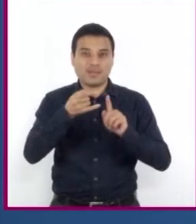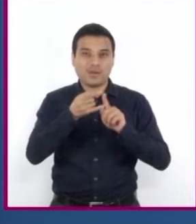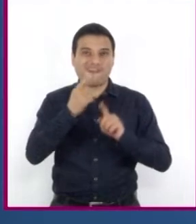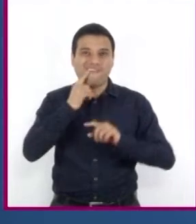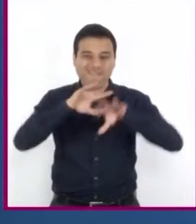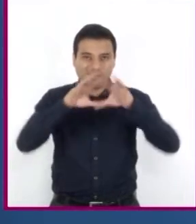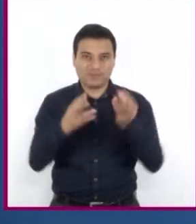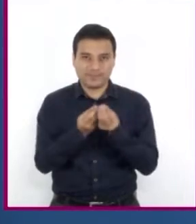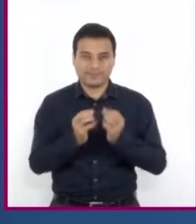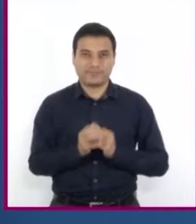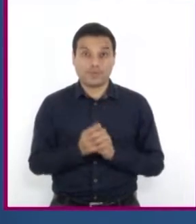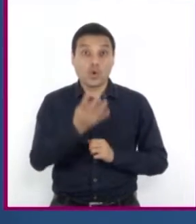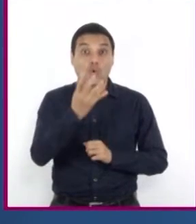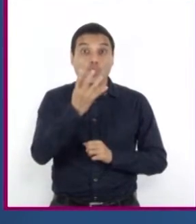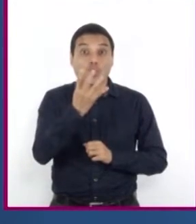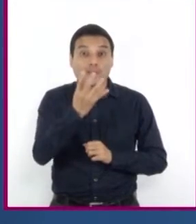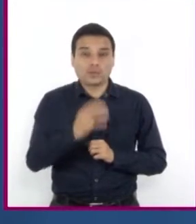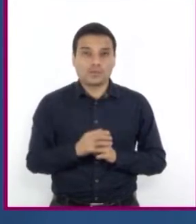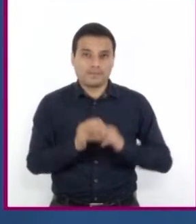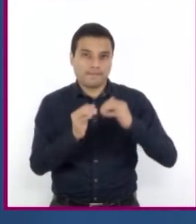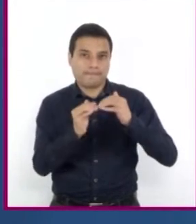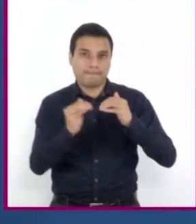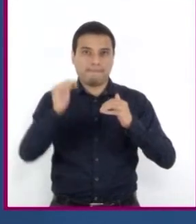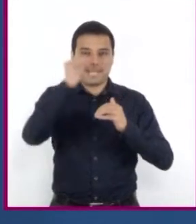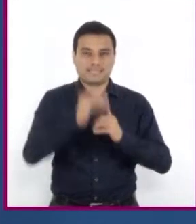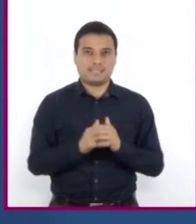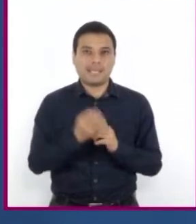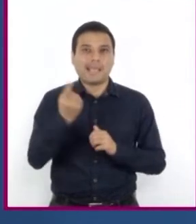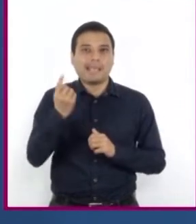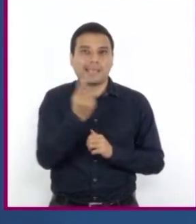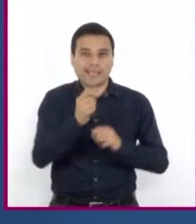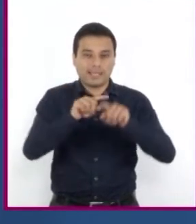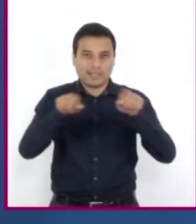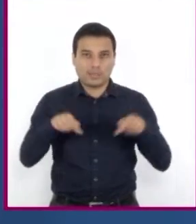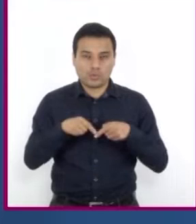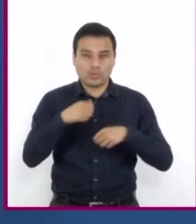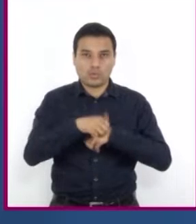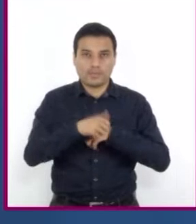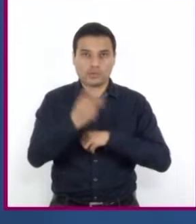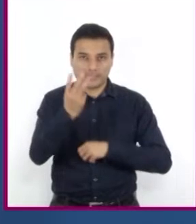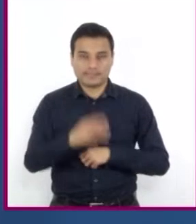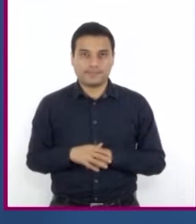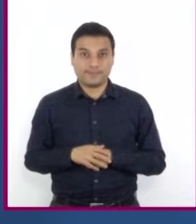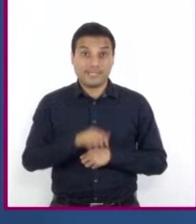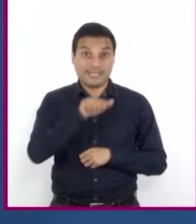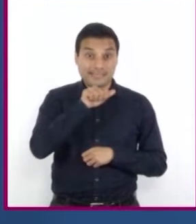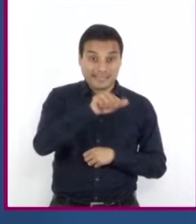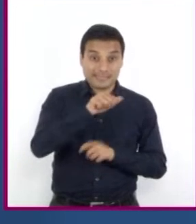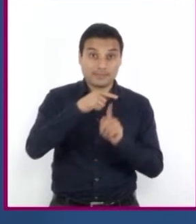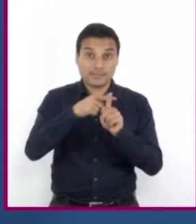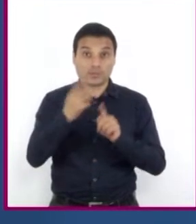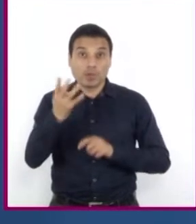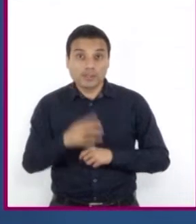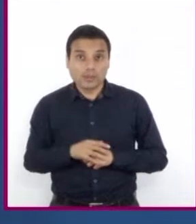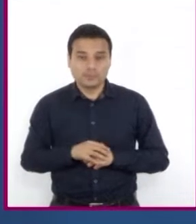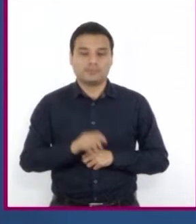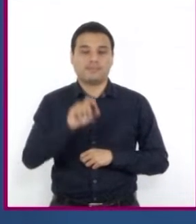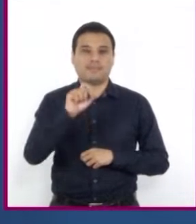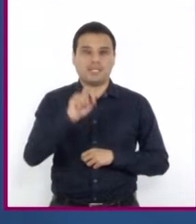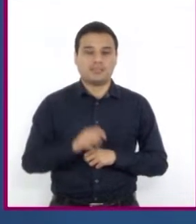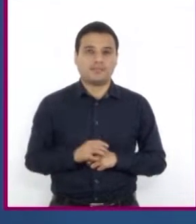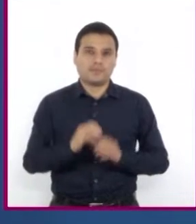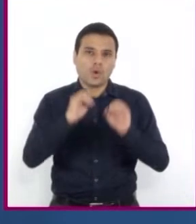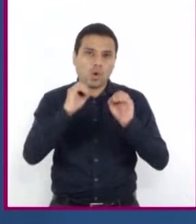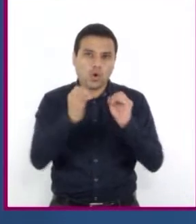decir, 4 losetas más que el estanque 3. 16 más 4 igual a 20. O que la diferencia